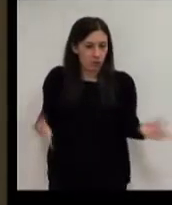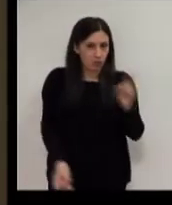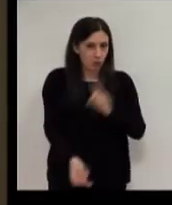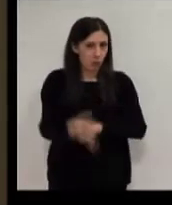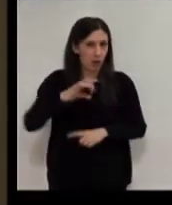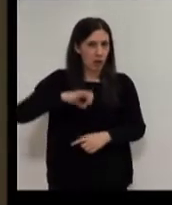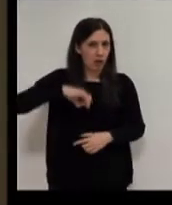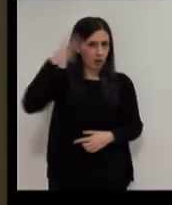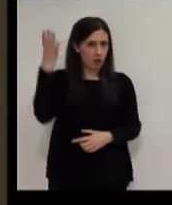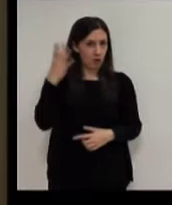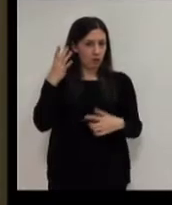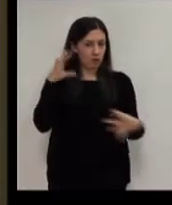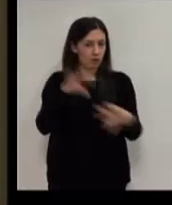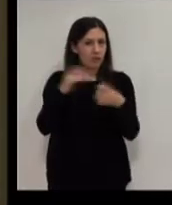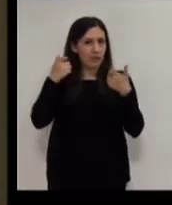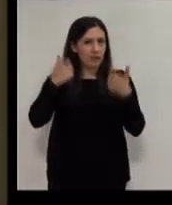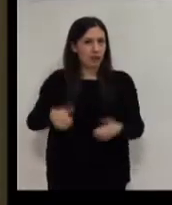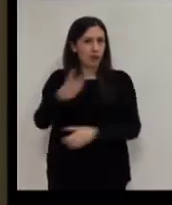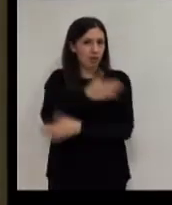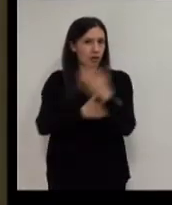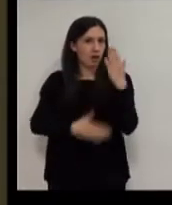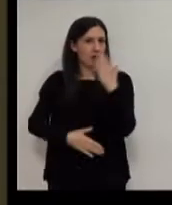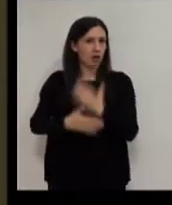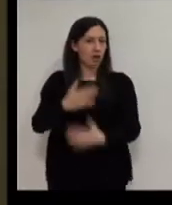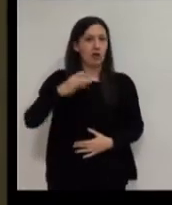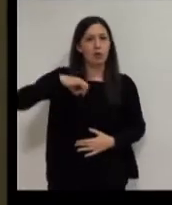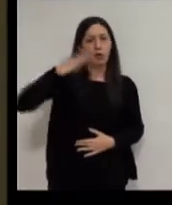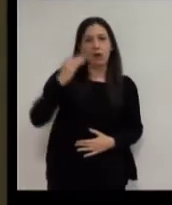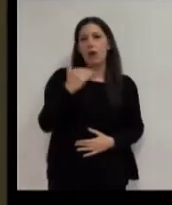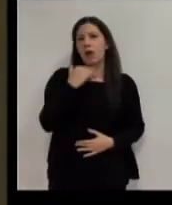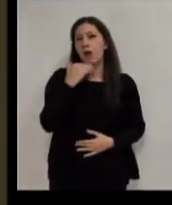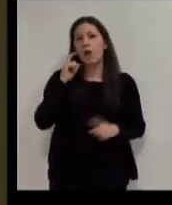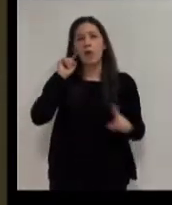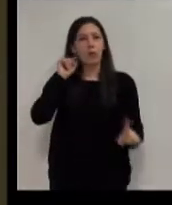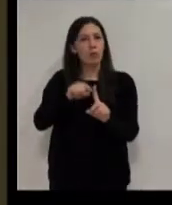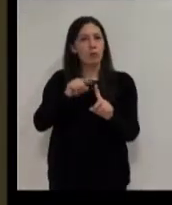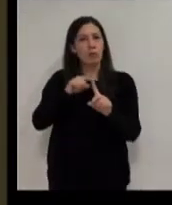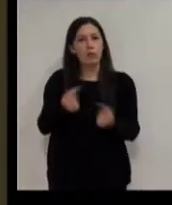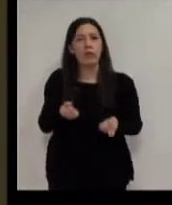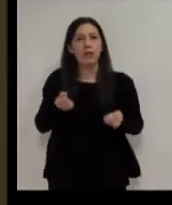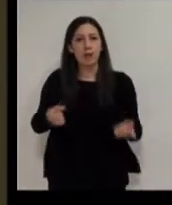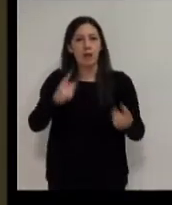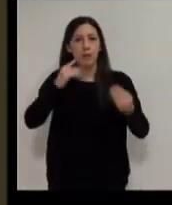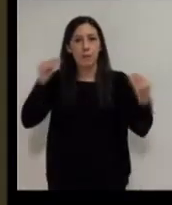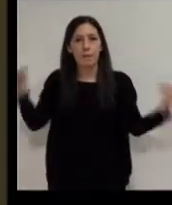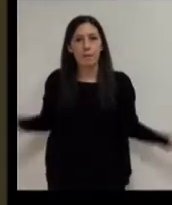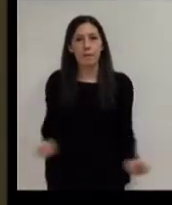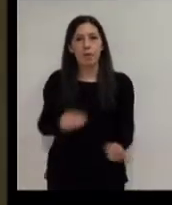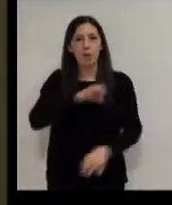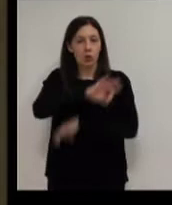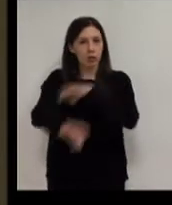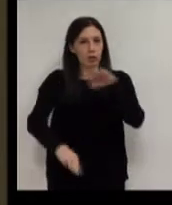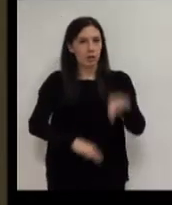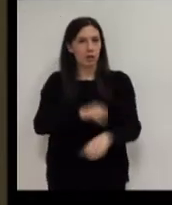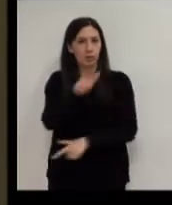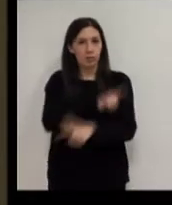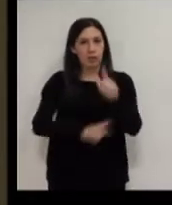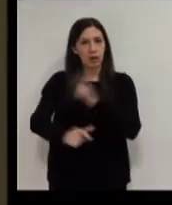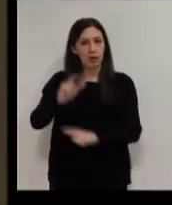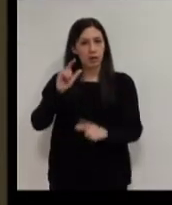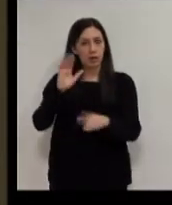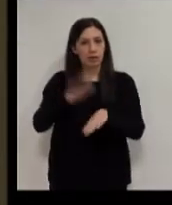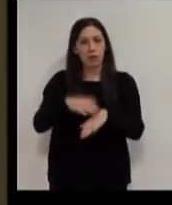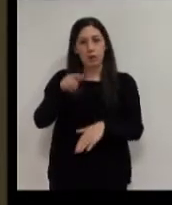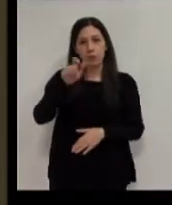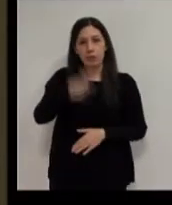que surjan iniciativas desde el sector de la discapacidad tratando de mejorar, de organizar